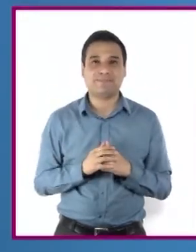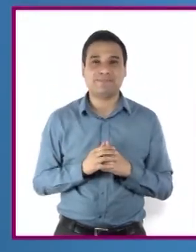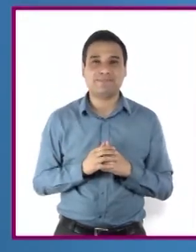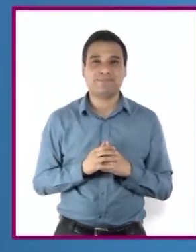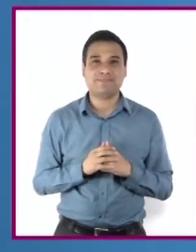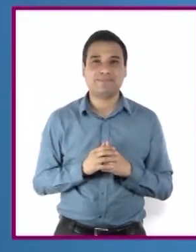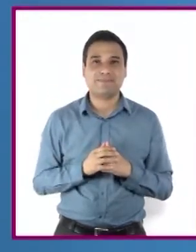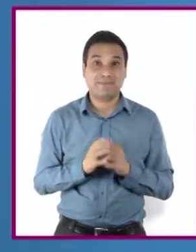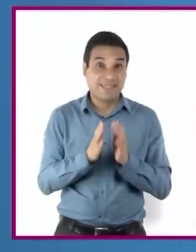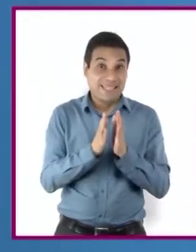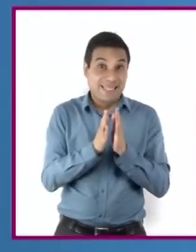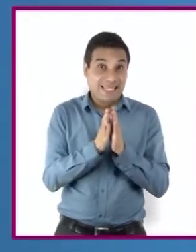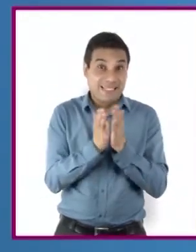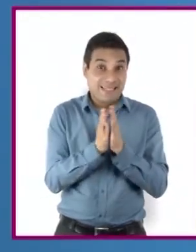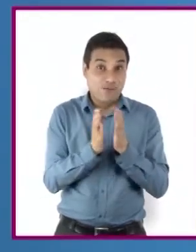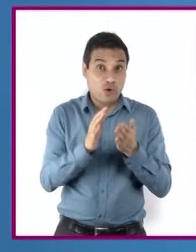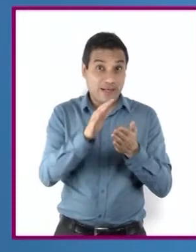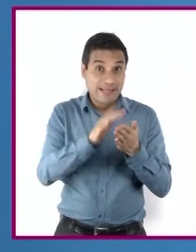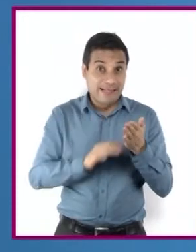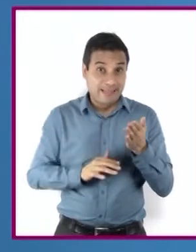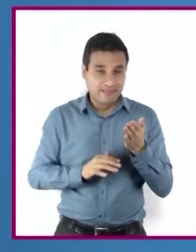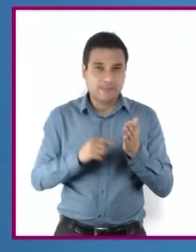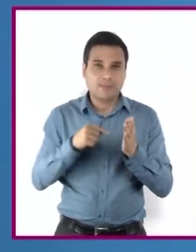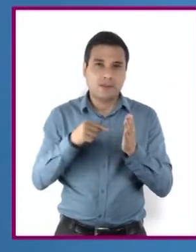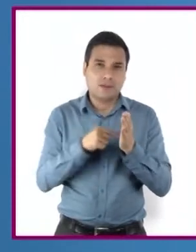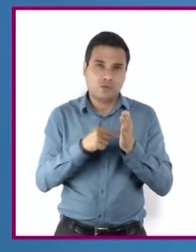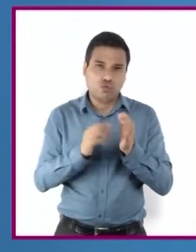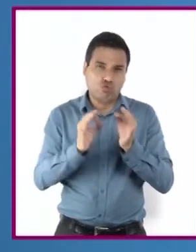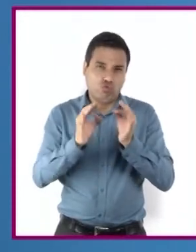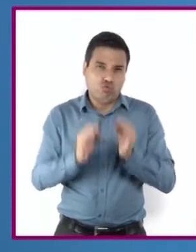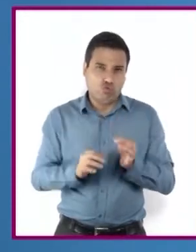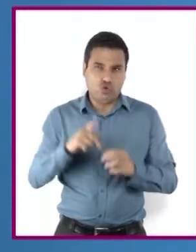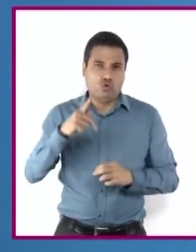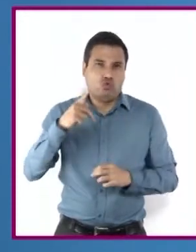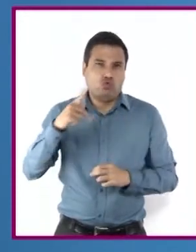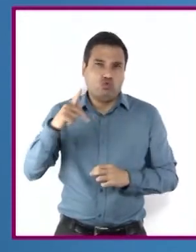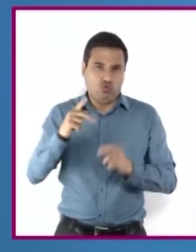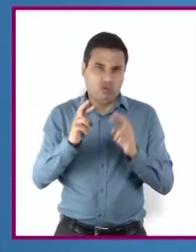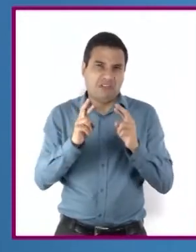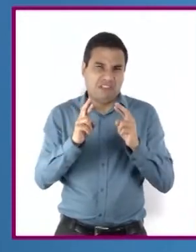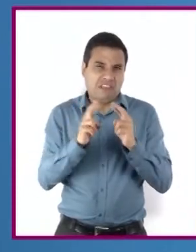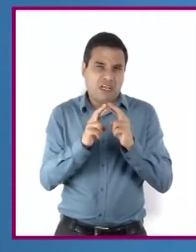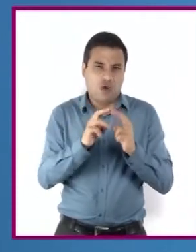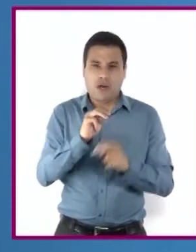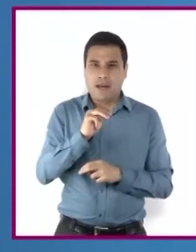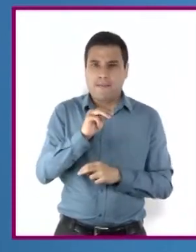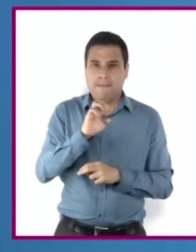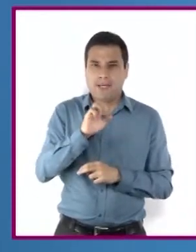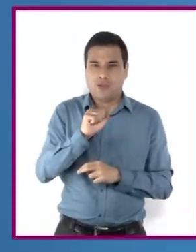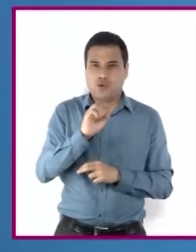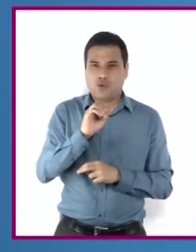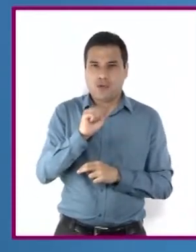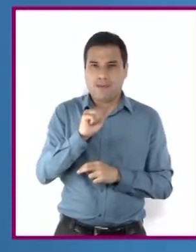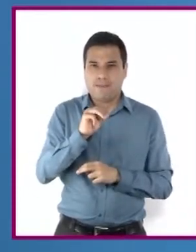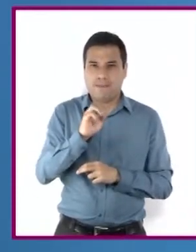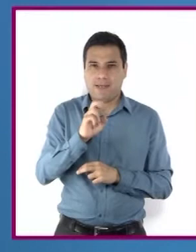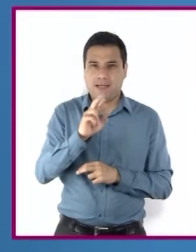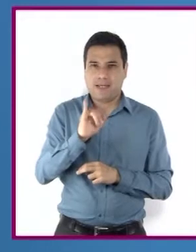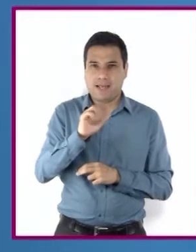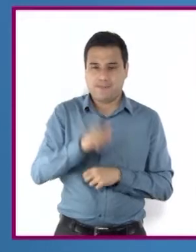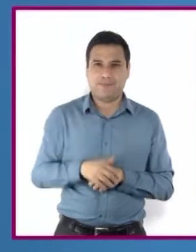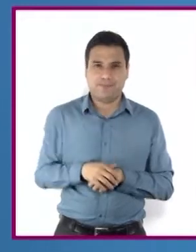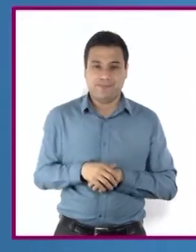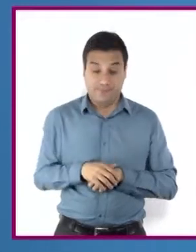El texto que he leído forma parte de la tradición religiosa mesoamericana, de la cual Alfredo López Austin,